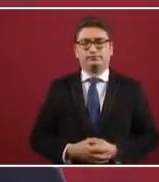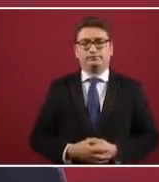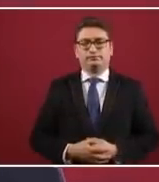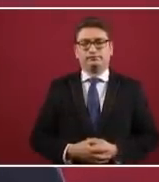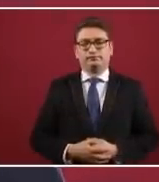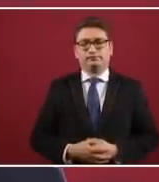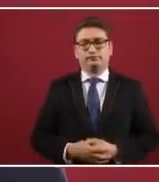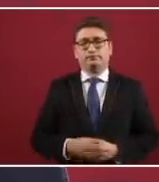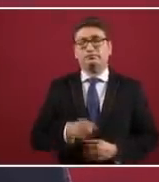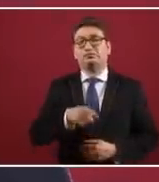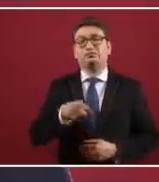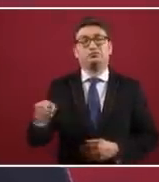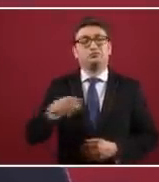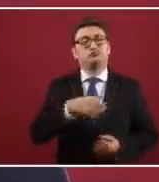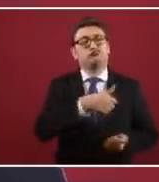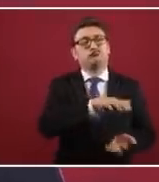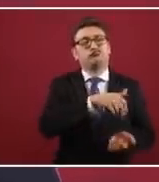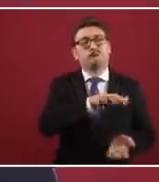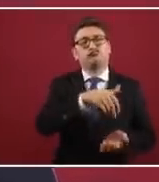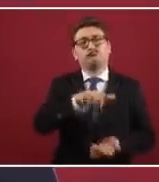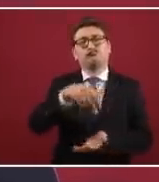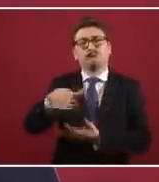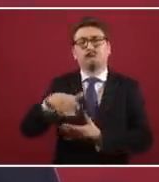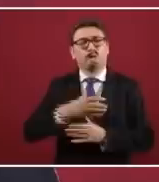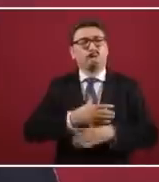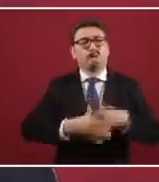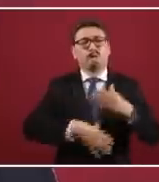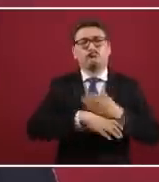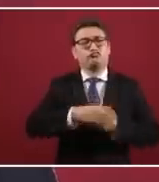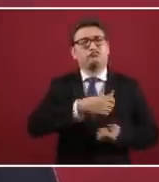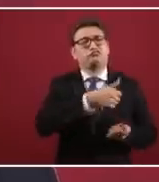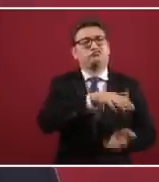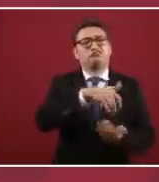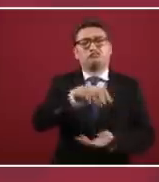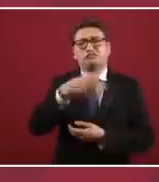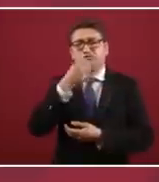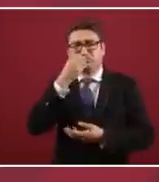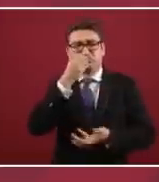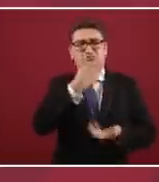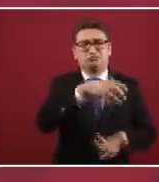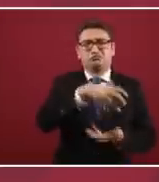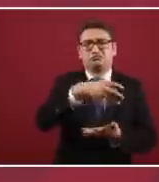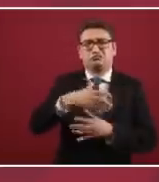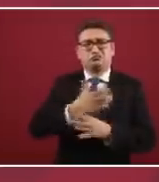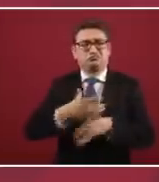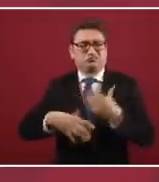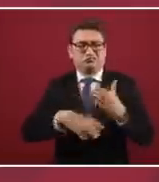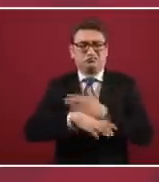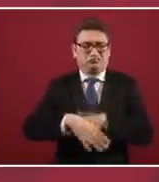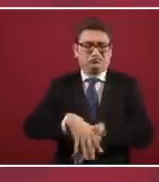puro reparto de migajas, de despensas, frijol con gorgojo.